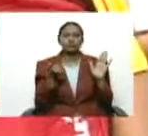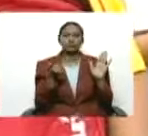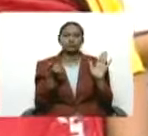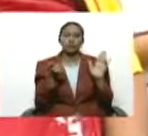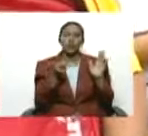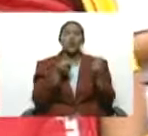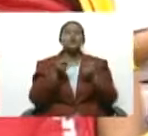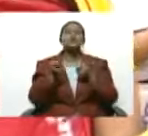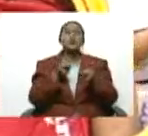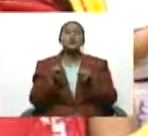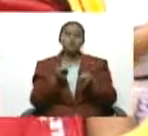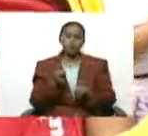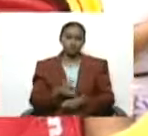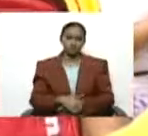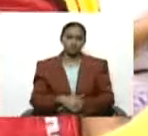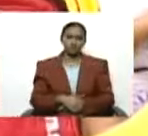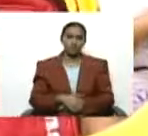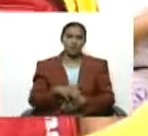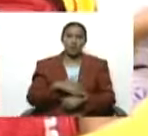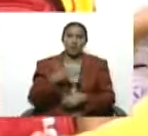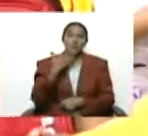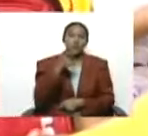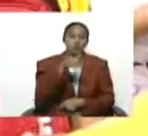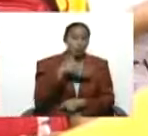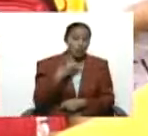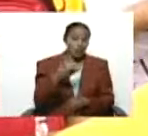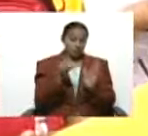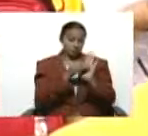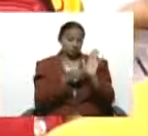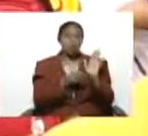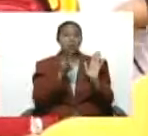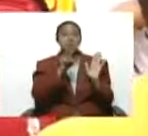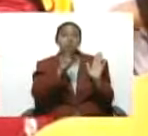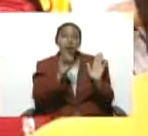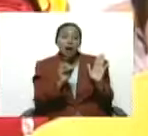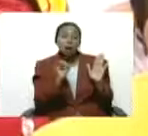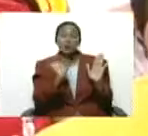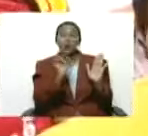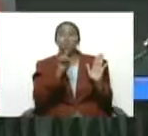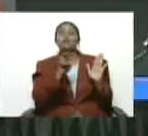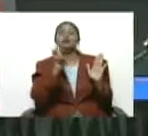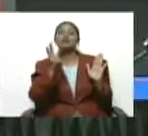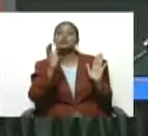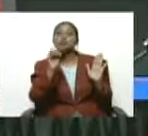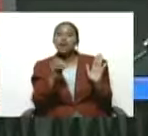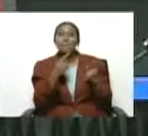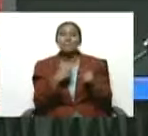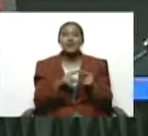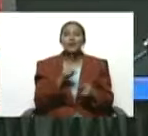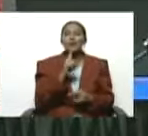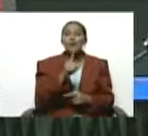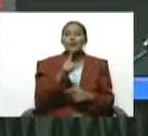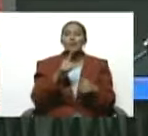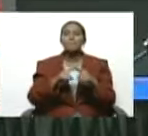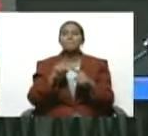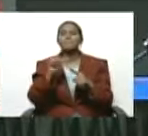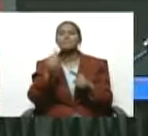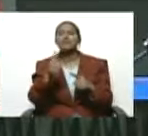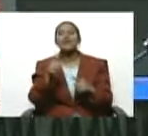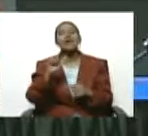¿Ves? Porque tú puedes tener 23, 20, pero cuando hablamos del 1 por 10 es porque el 10 es un